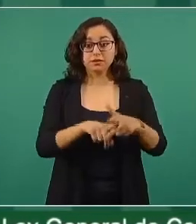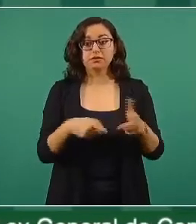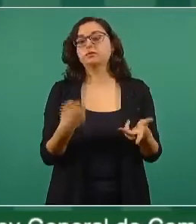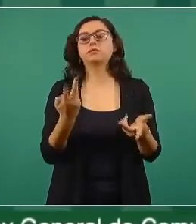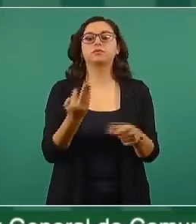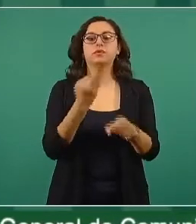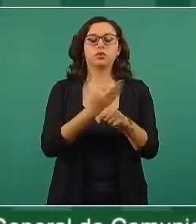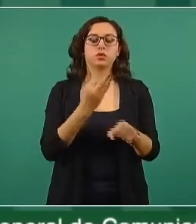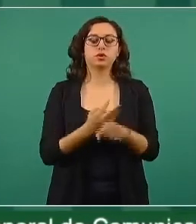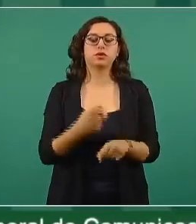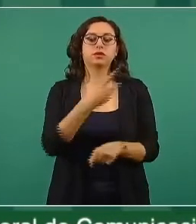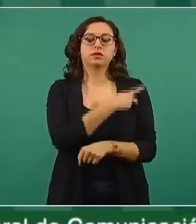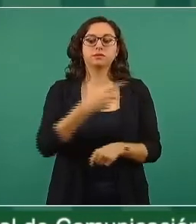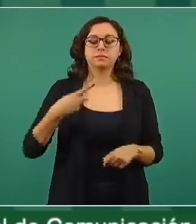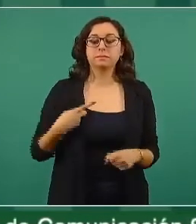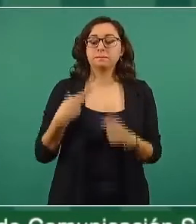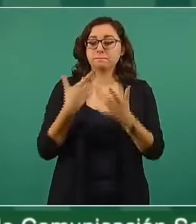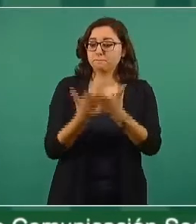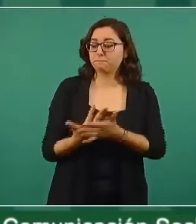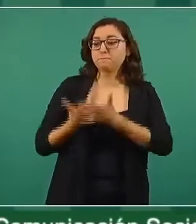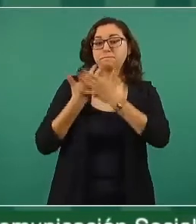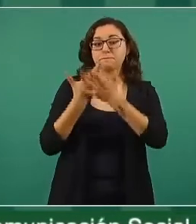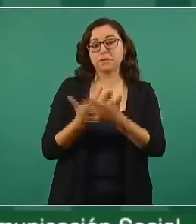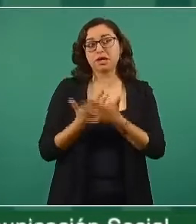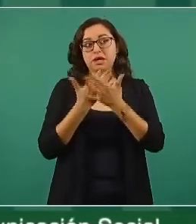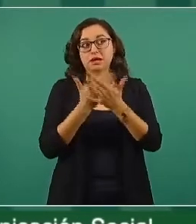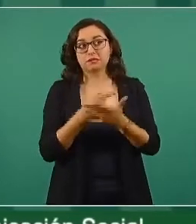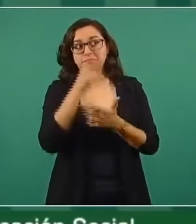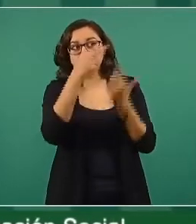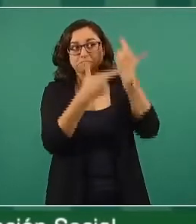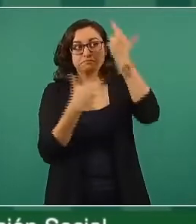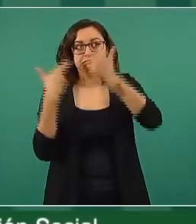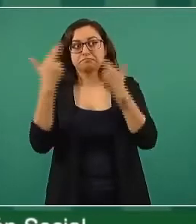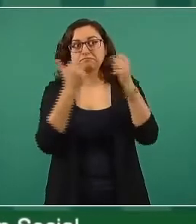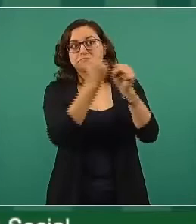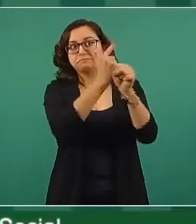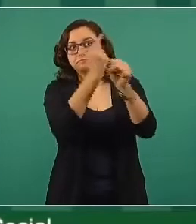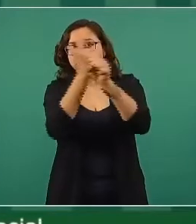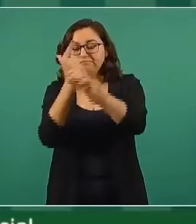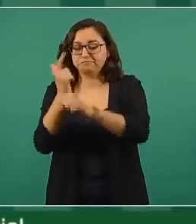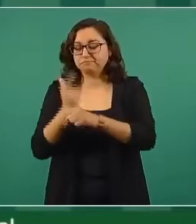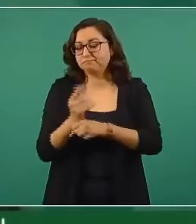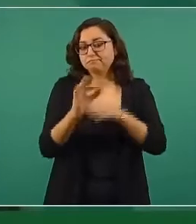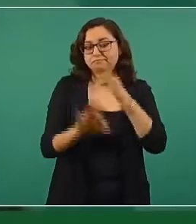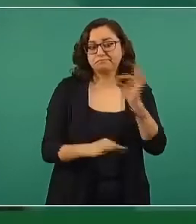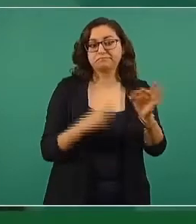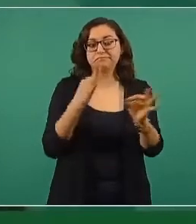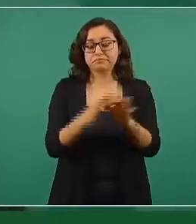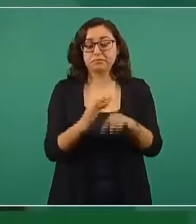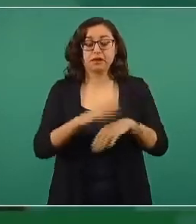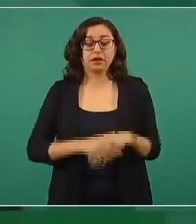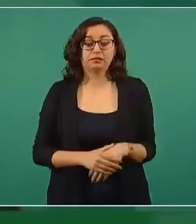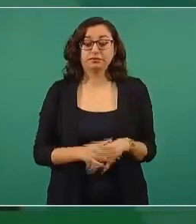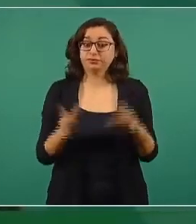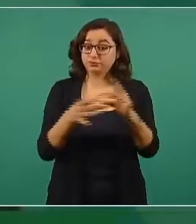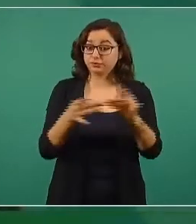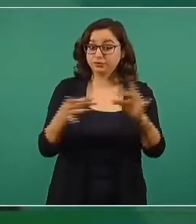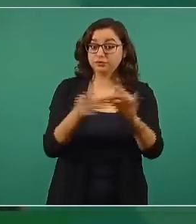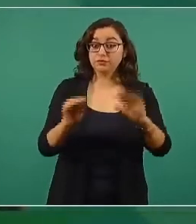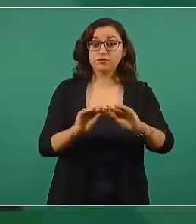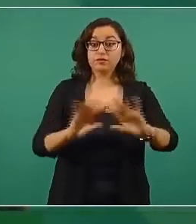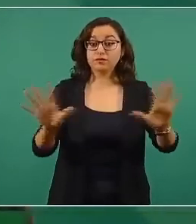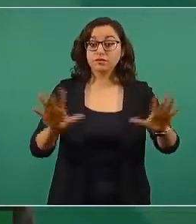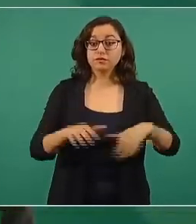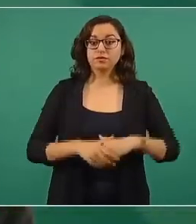dejar en claro las cosas, en nuestro gobierno no se permite la corrupción